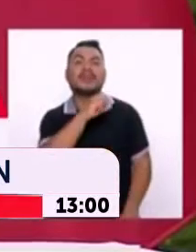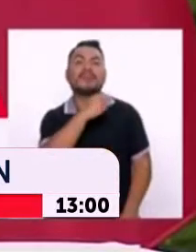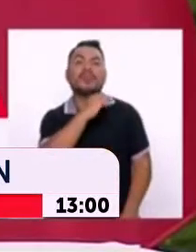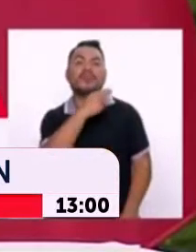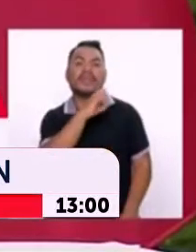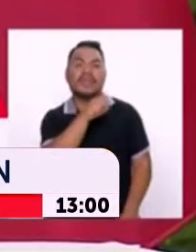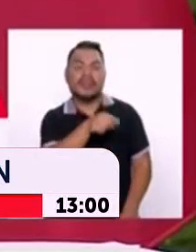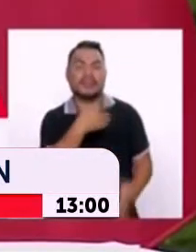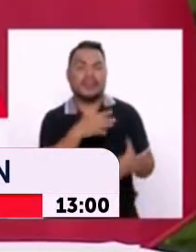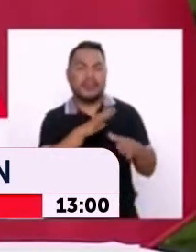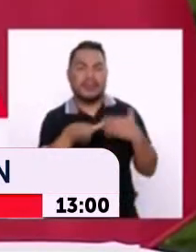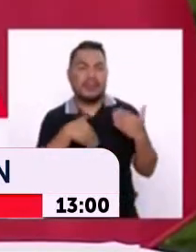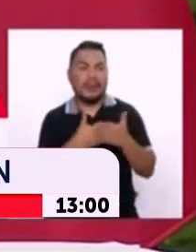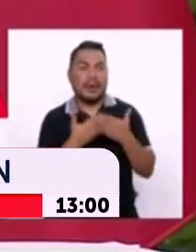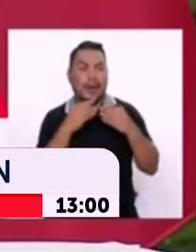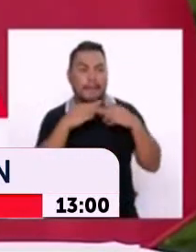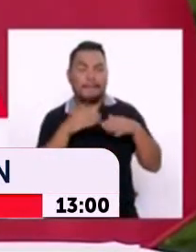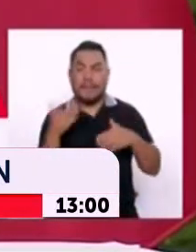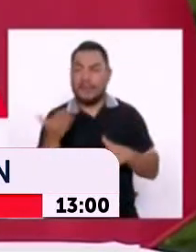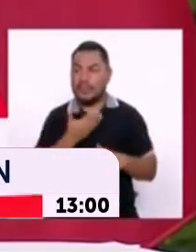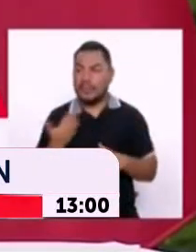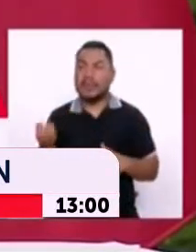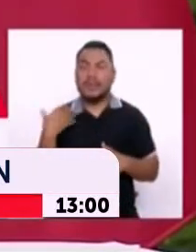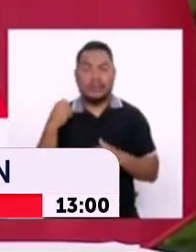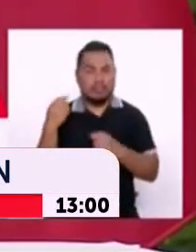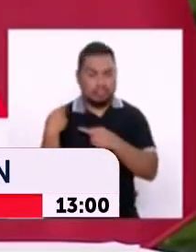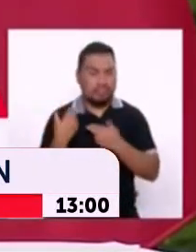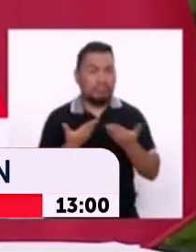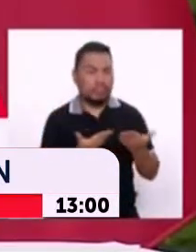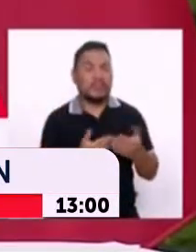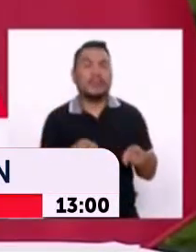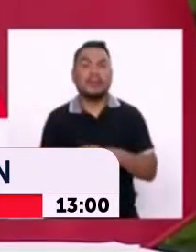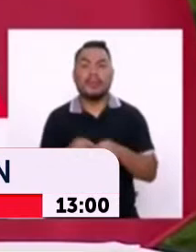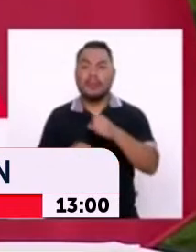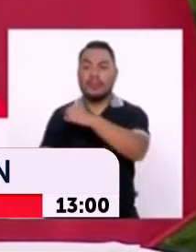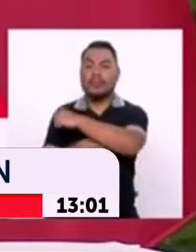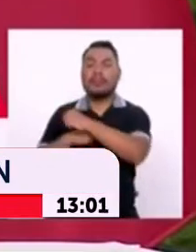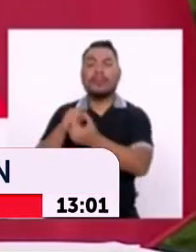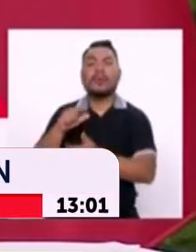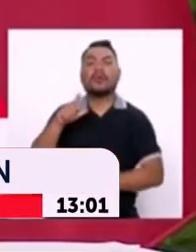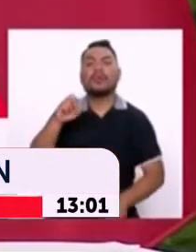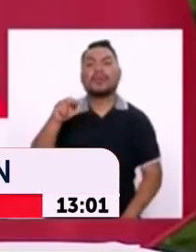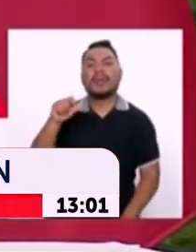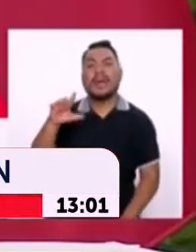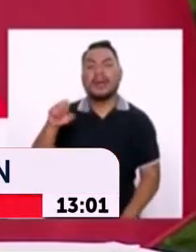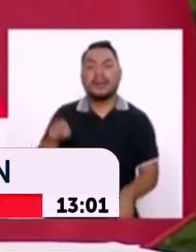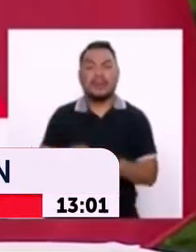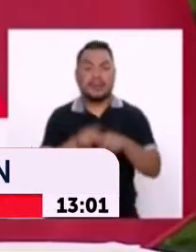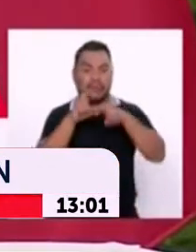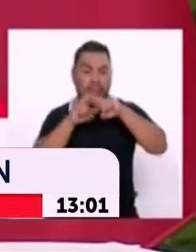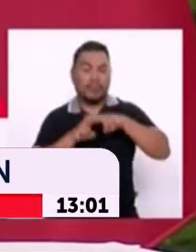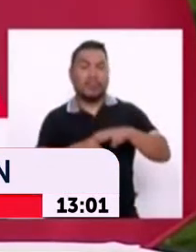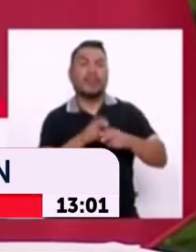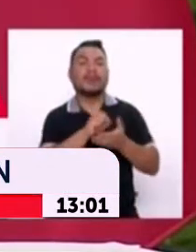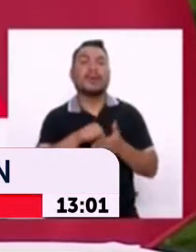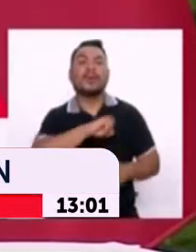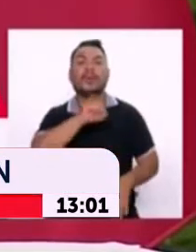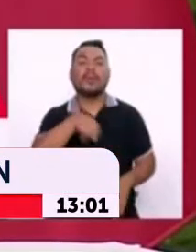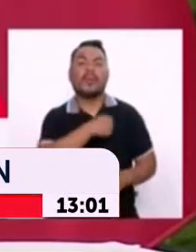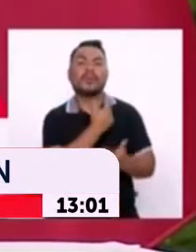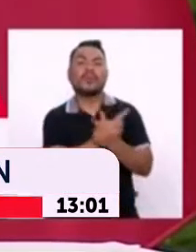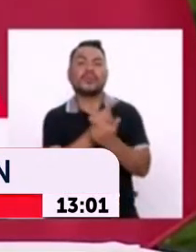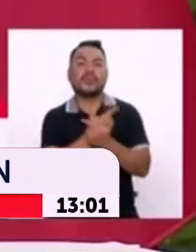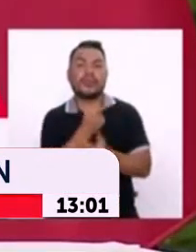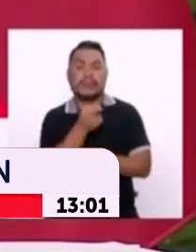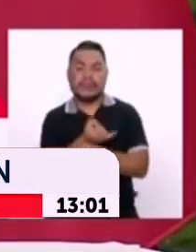Chamibochic, que va a echarse a andar por disposición de la Presidenta de la República, al Puente de Los Ángeles, al teleférico San Juan del Lurigancho